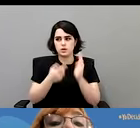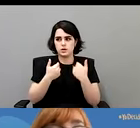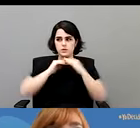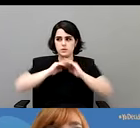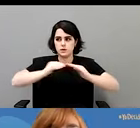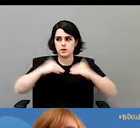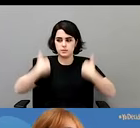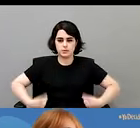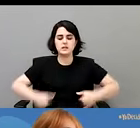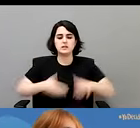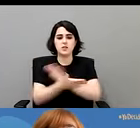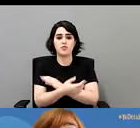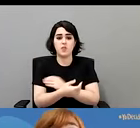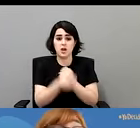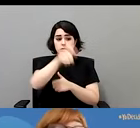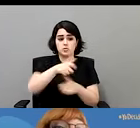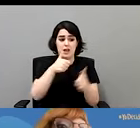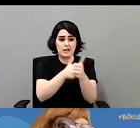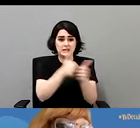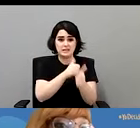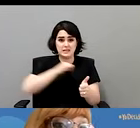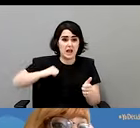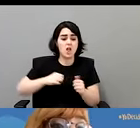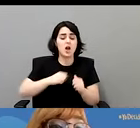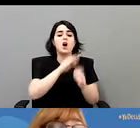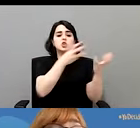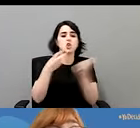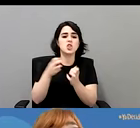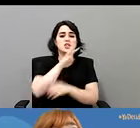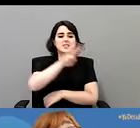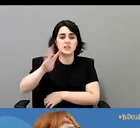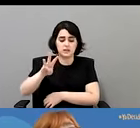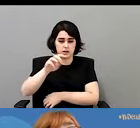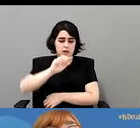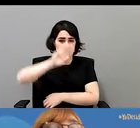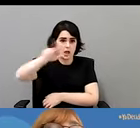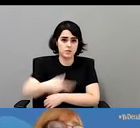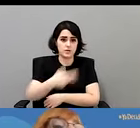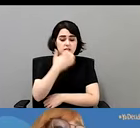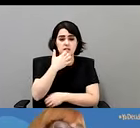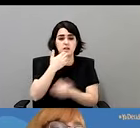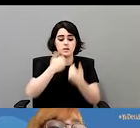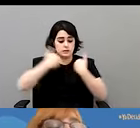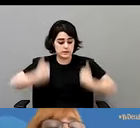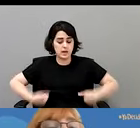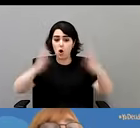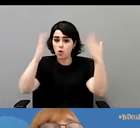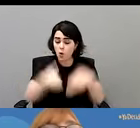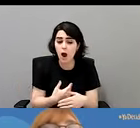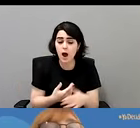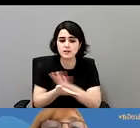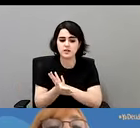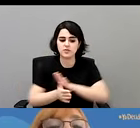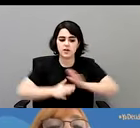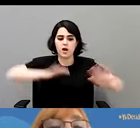personal 833 euros. Una persona con parálisis cerebral que no tenga una tetraparesia, que pueda, por ejemplo, mover